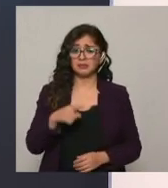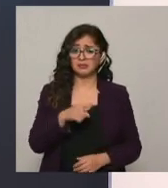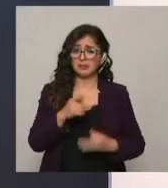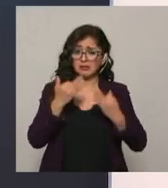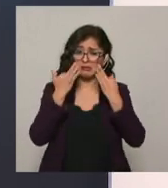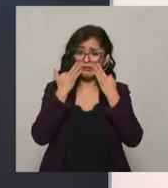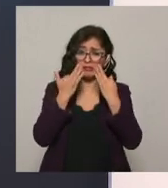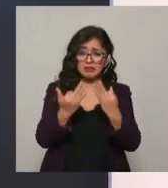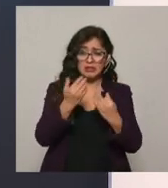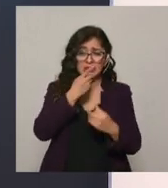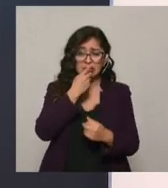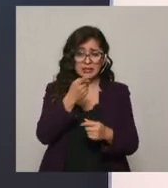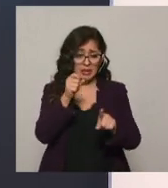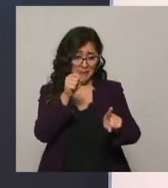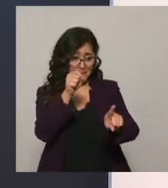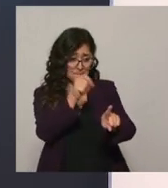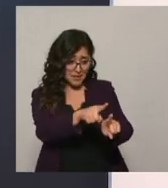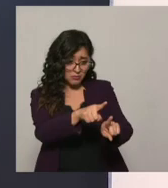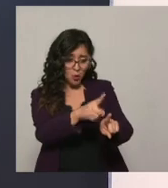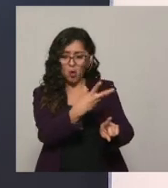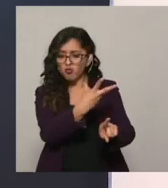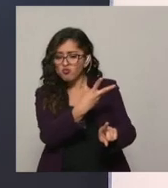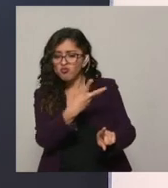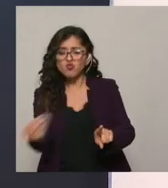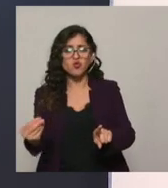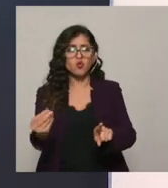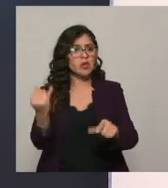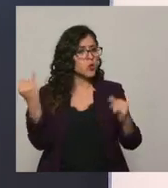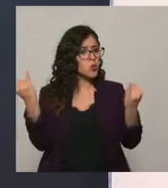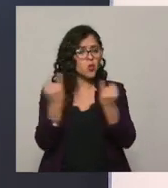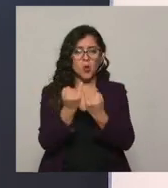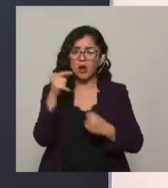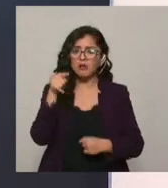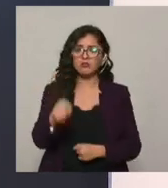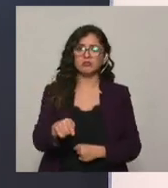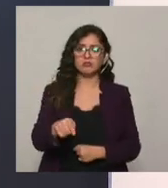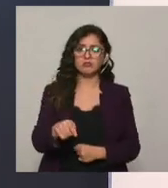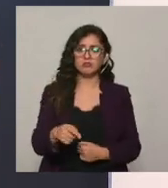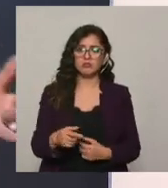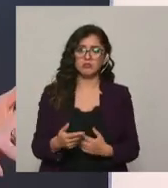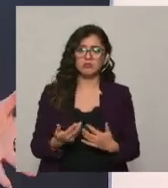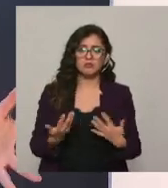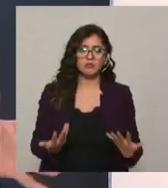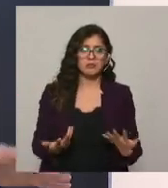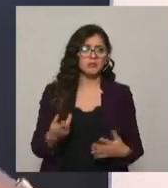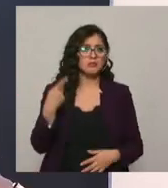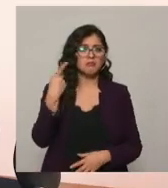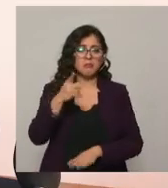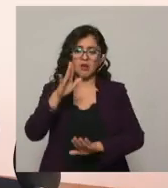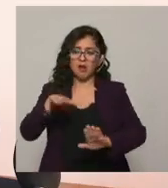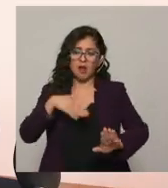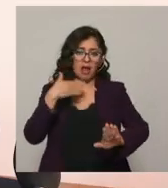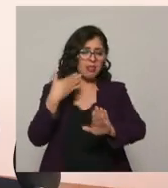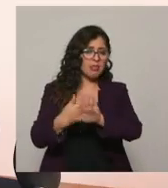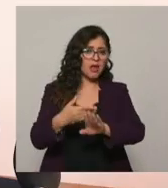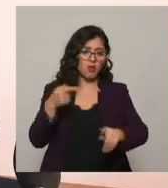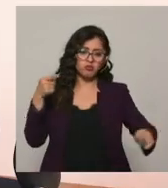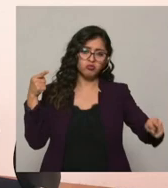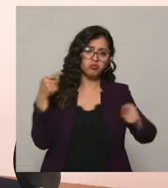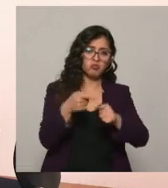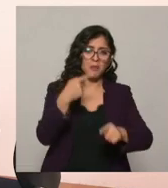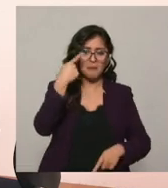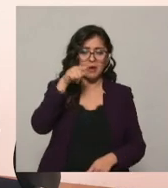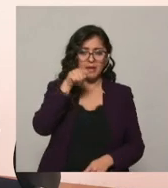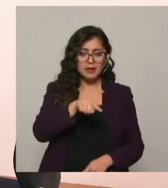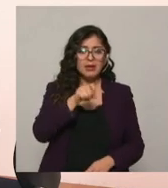van a hacer exactamente lo mismo que se ve en las imágenes. Vaya, es un ataque directo a tu persona. Me impresiona